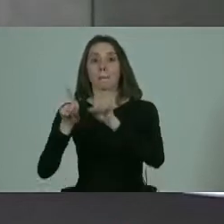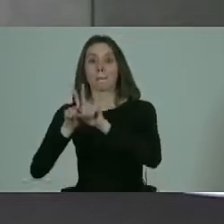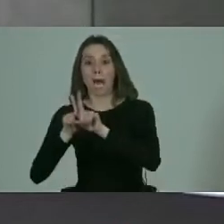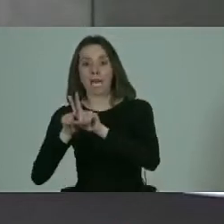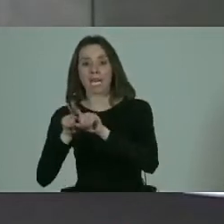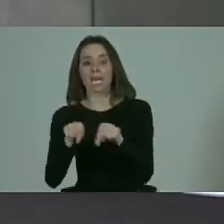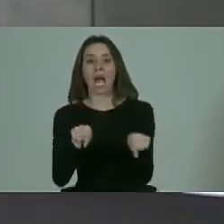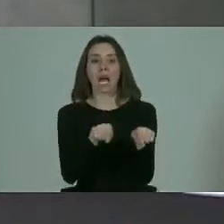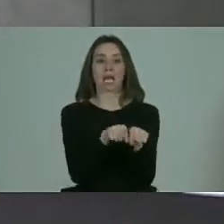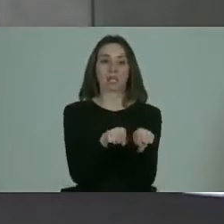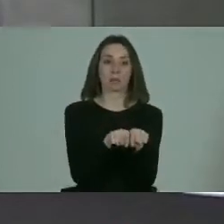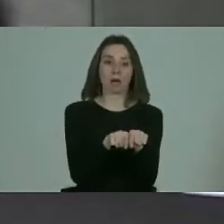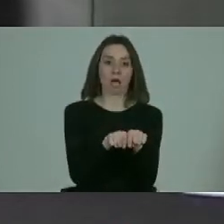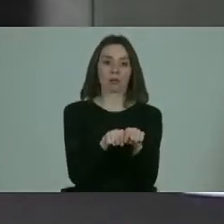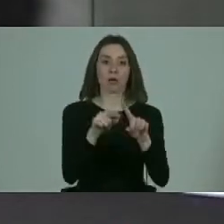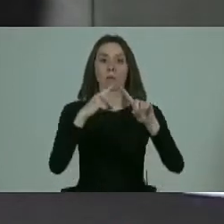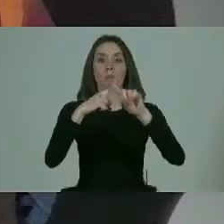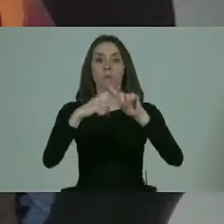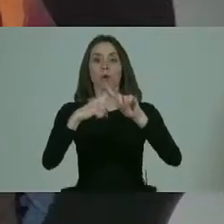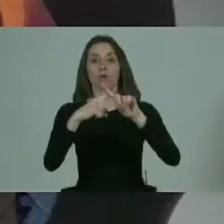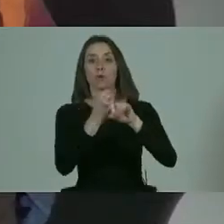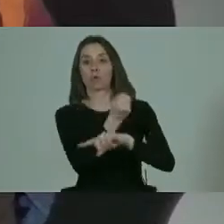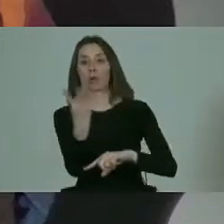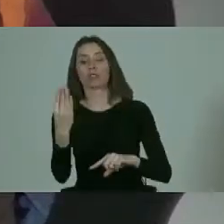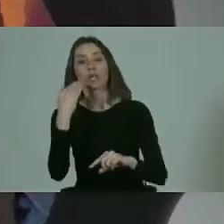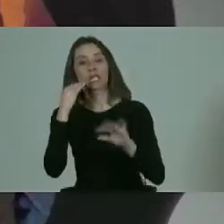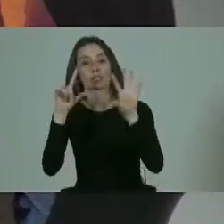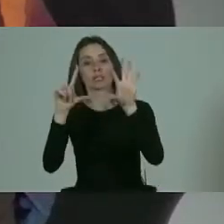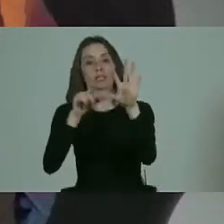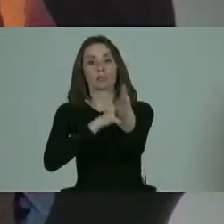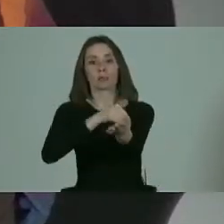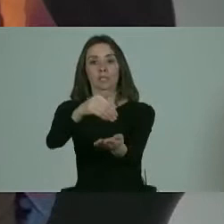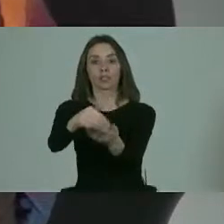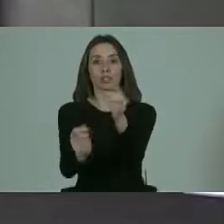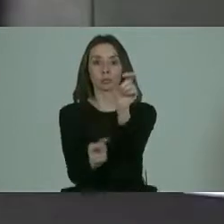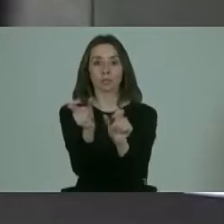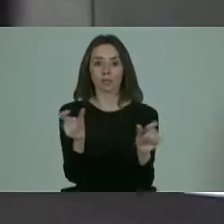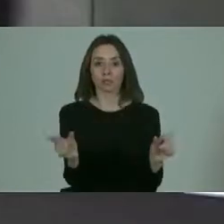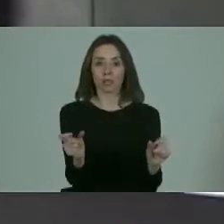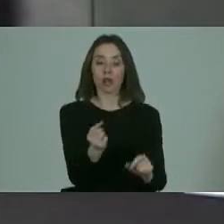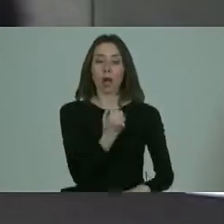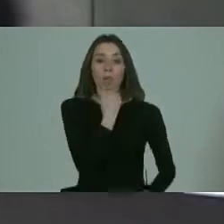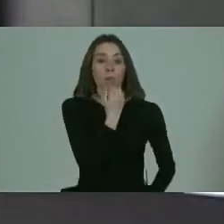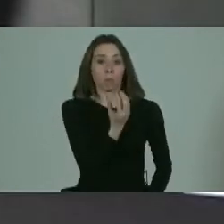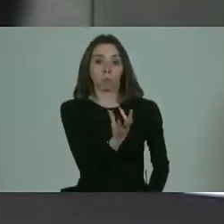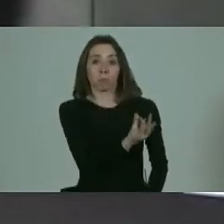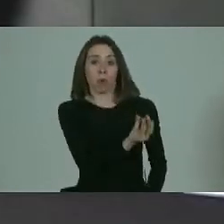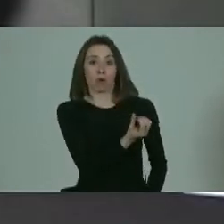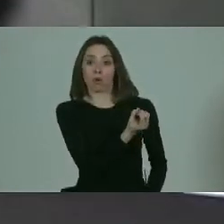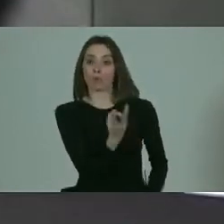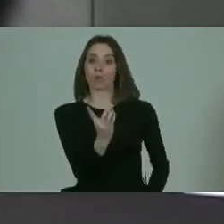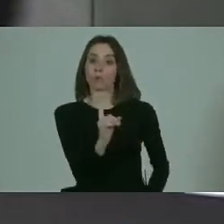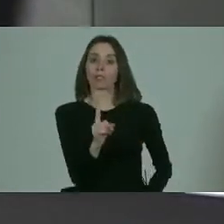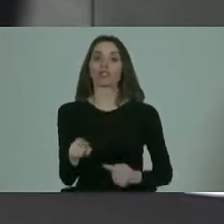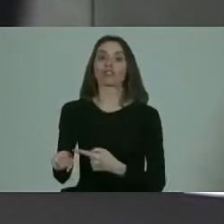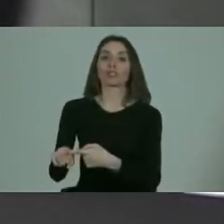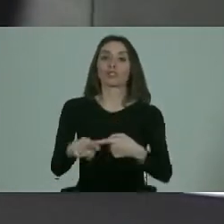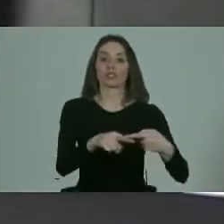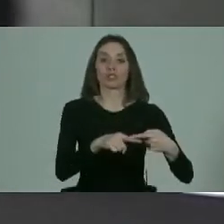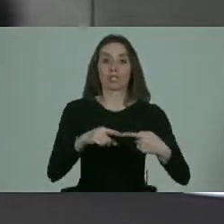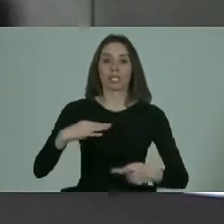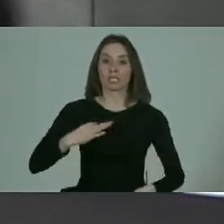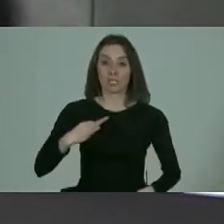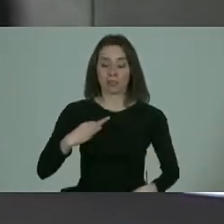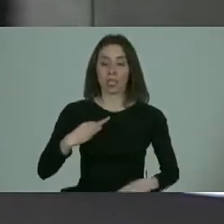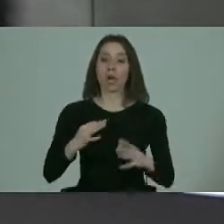hermanos x demos cerca a los siete millones de personas entonces no es un número menor por eso siento que la sociedad civil tiene